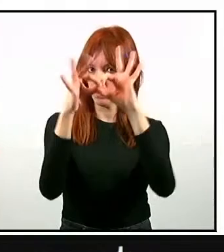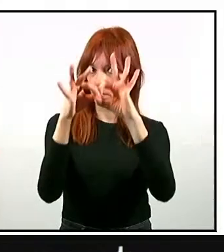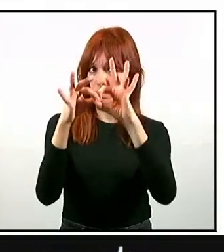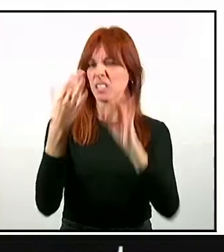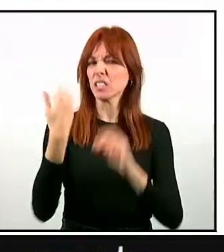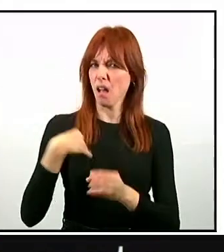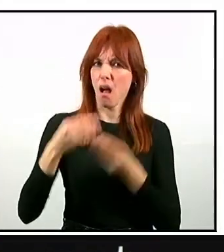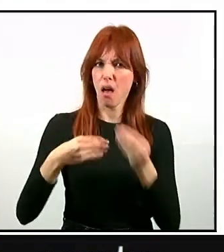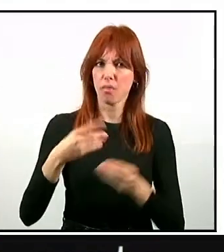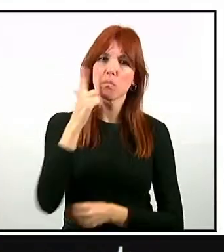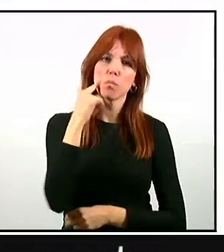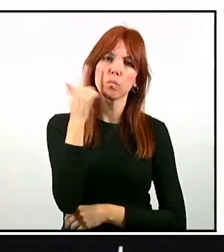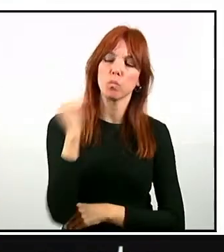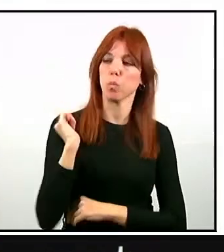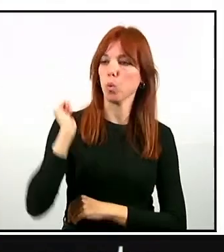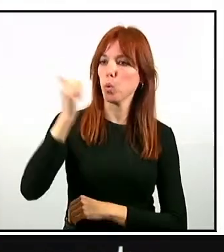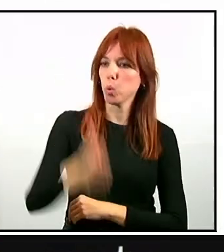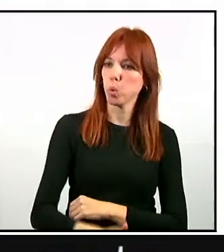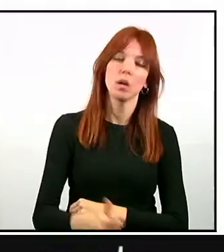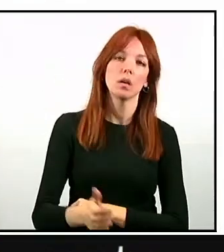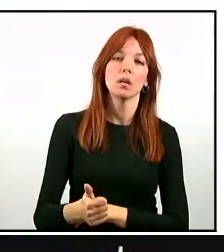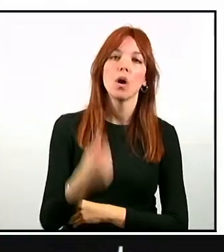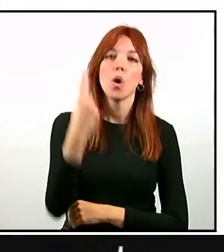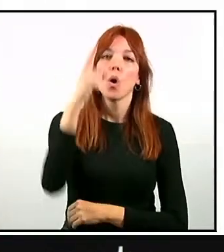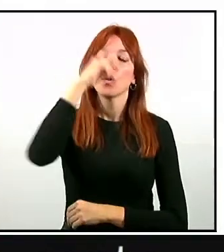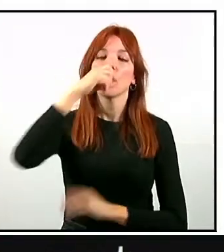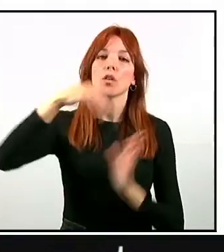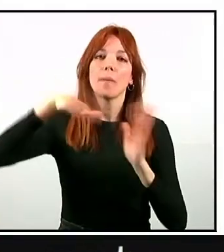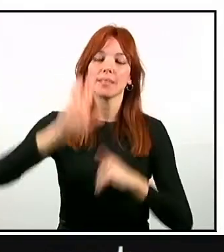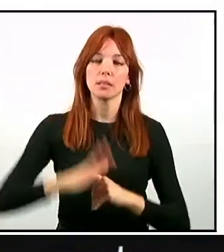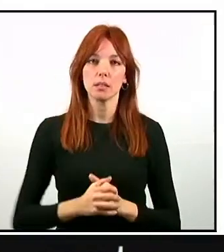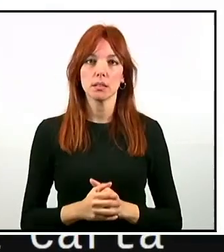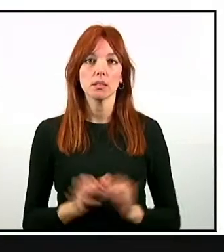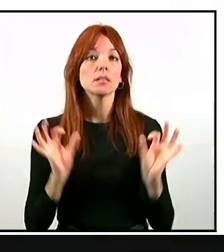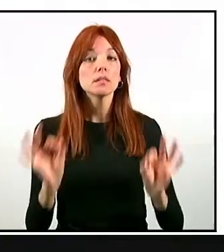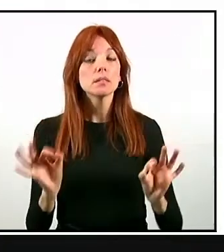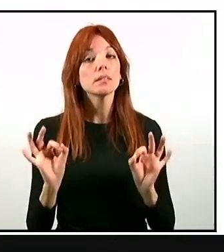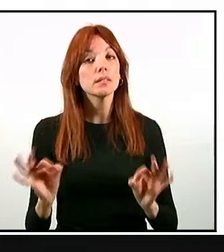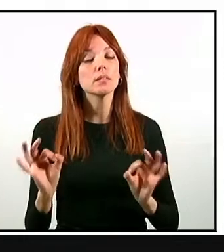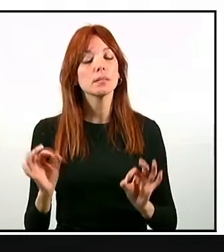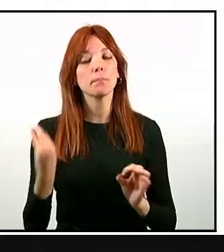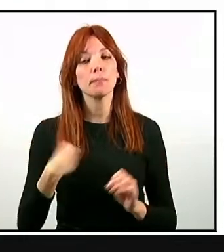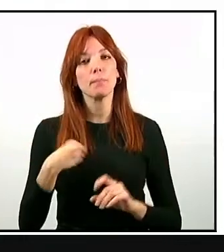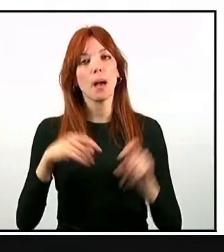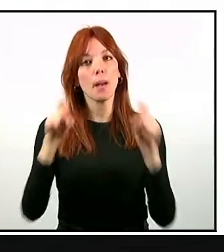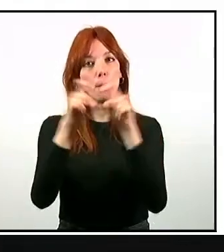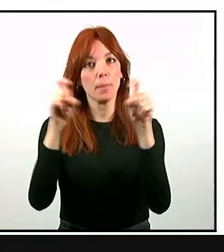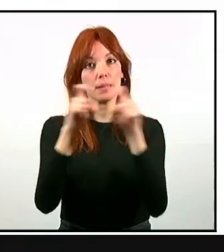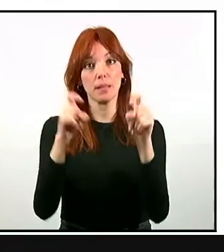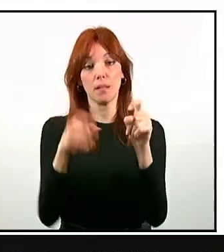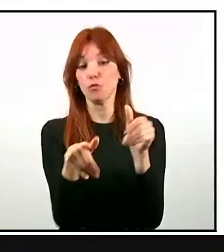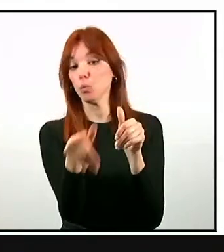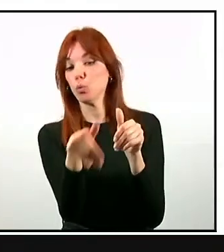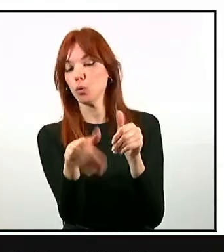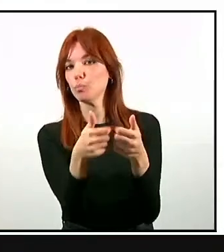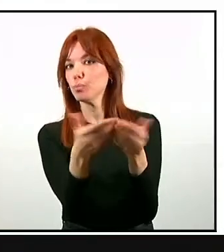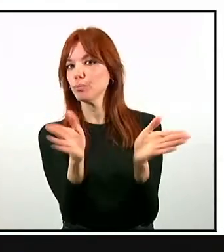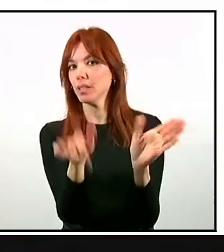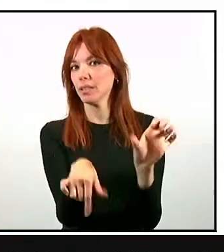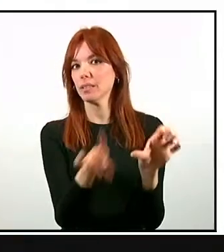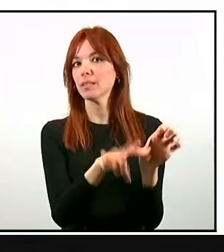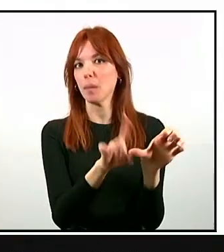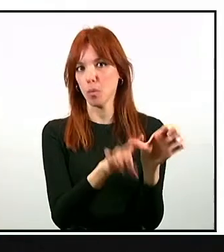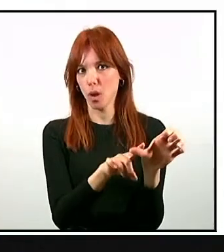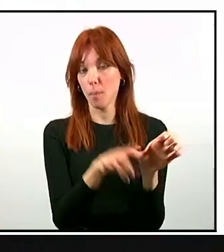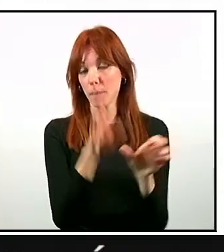trabajando desde hace más de un año, concretamente con este tipo de empresas que se quieren instalar en Extremadura. Lo